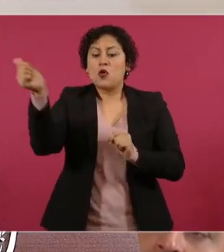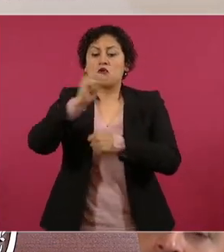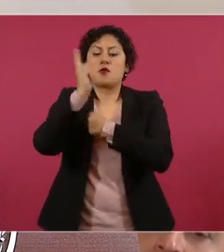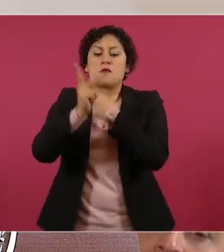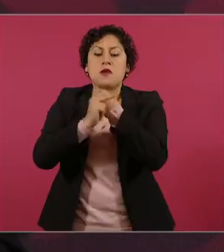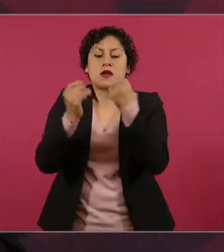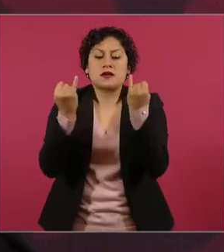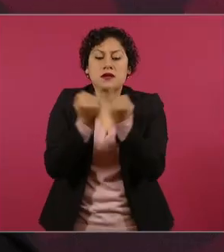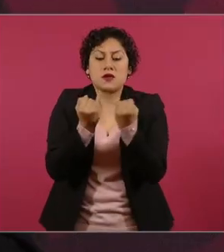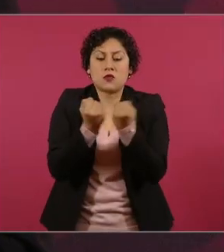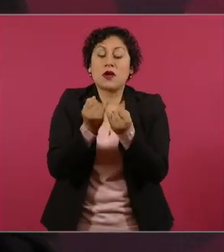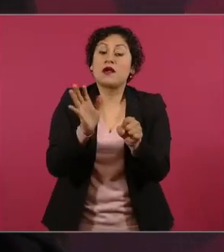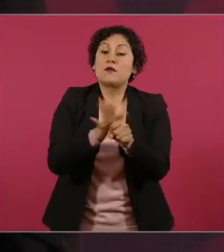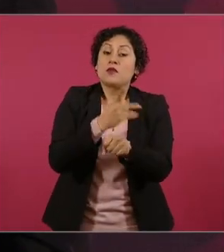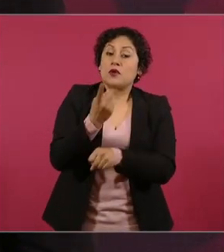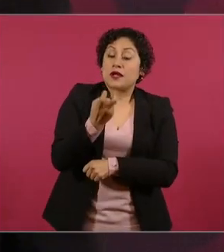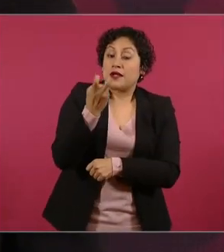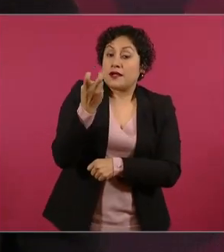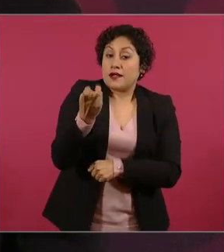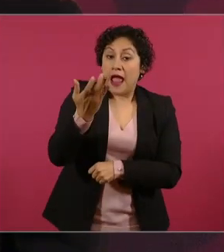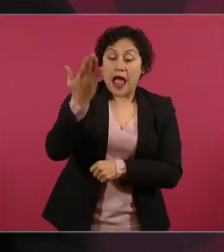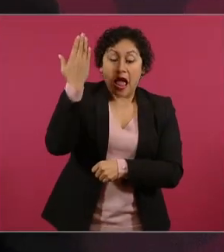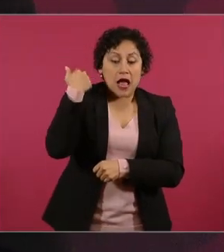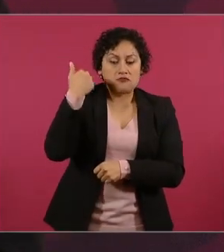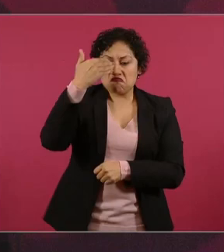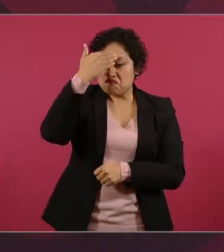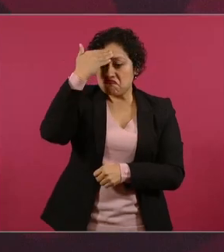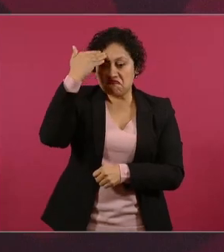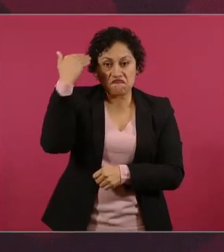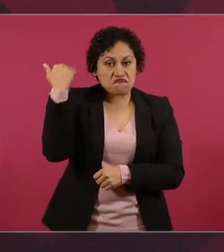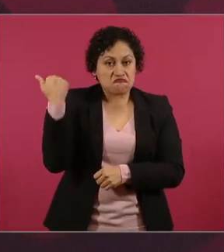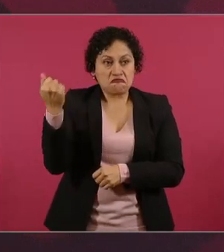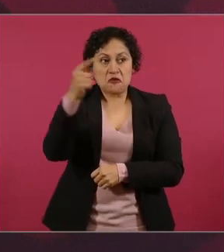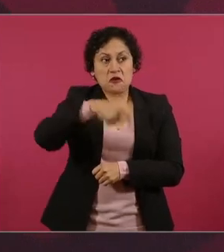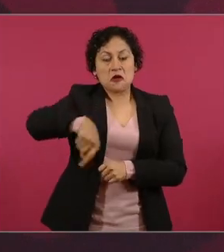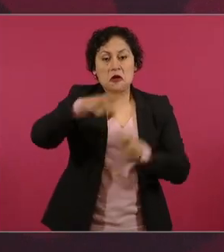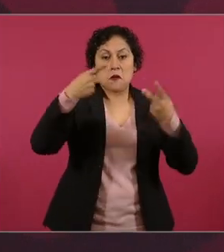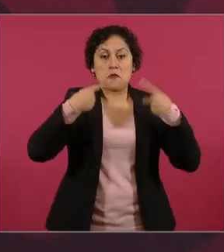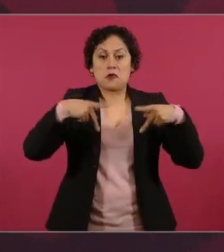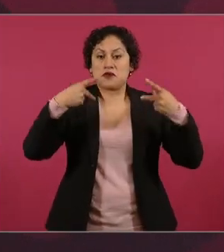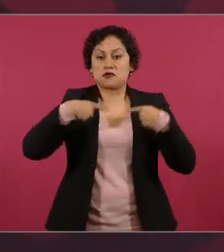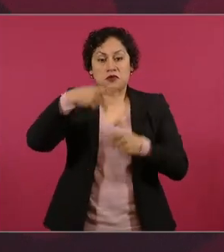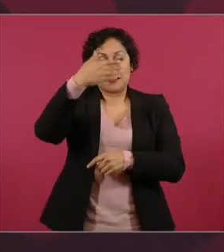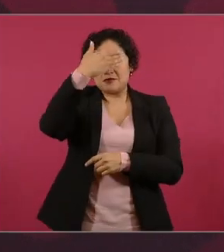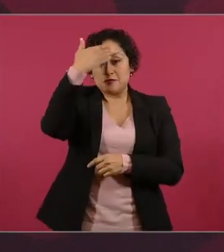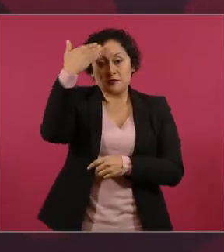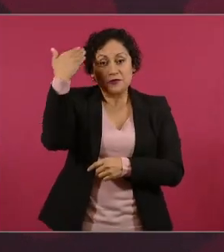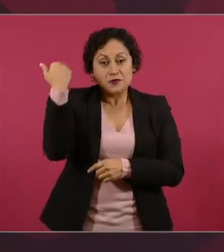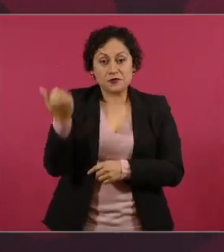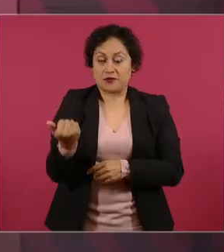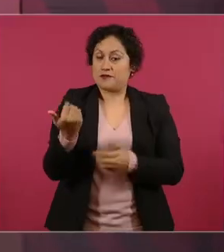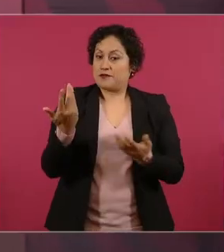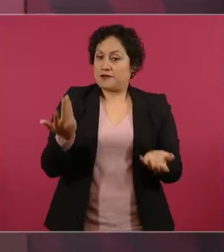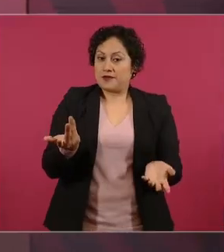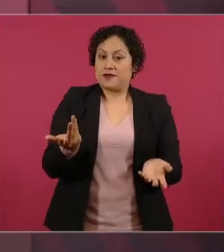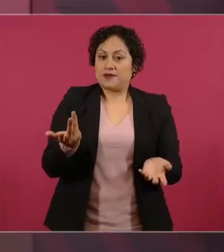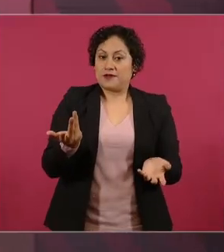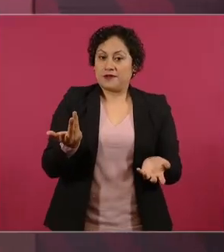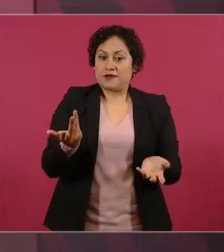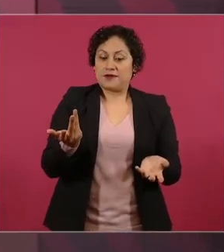La gente no tenía posibilidad de conocer cómo funcionaba